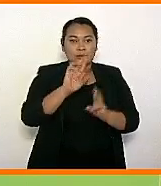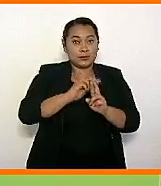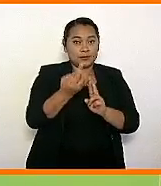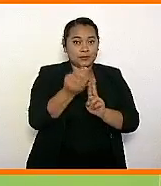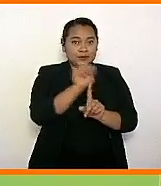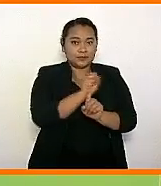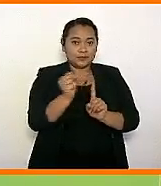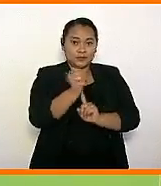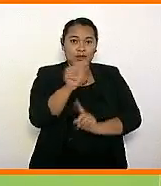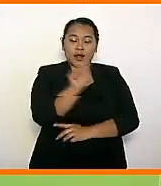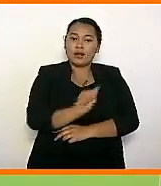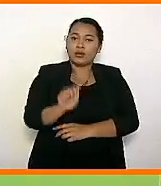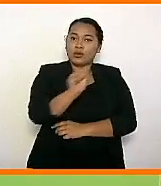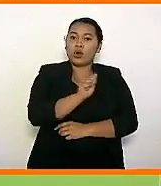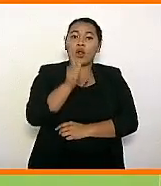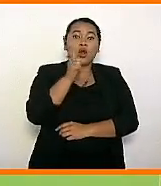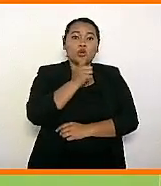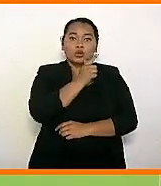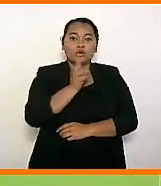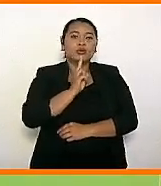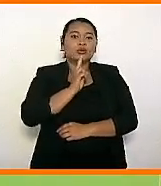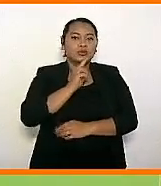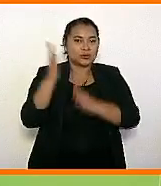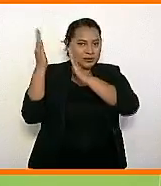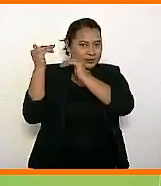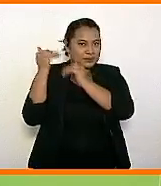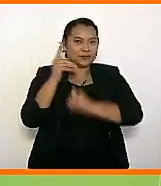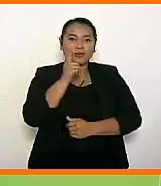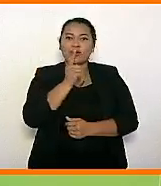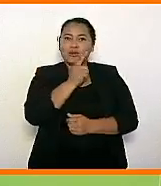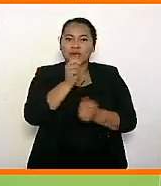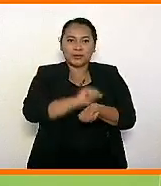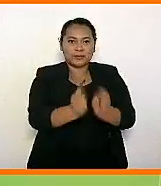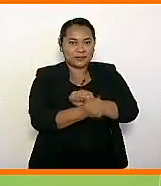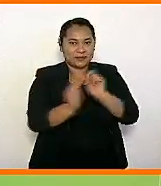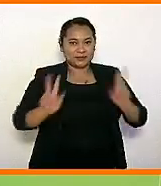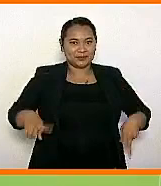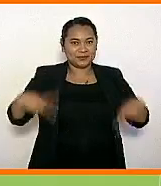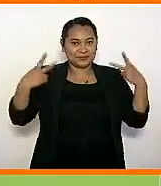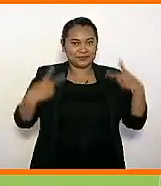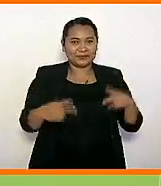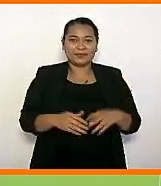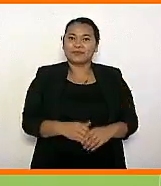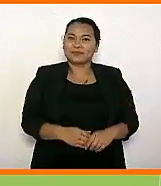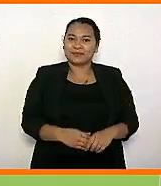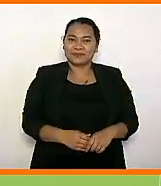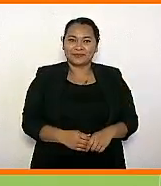sociales como @LotoHonduras. Lleno de esperanza, Loto te cambia la vida.